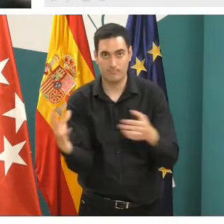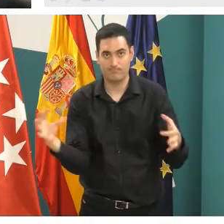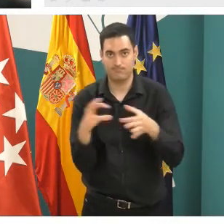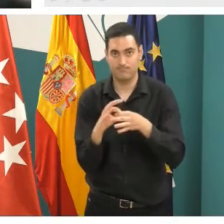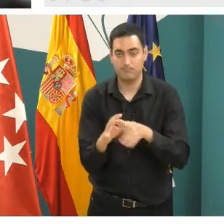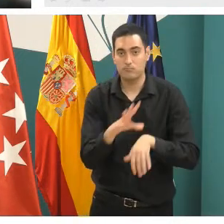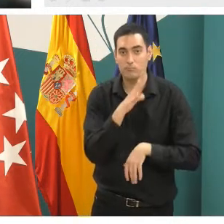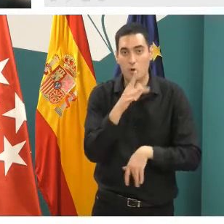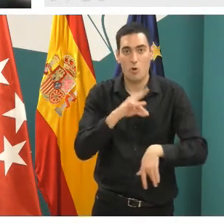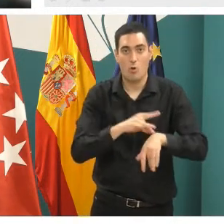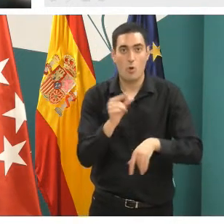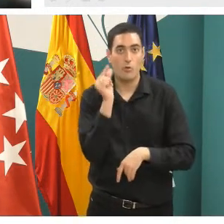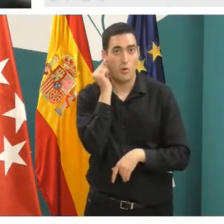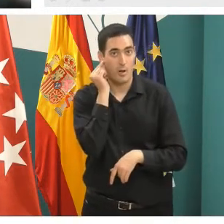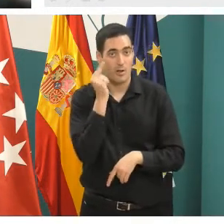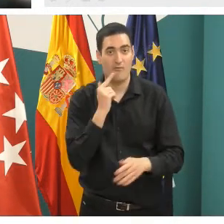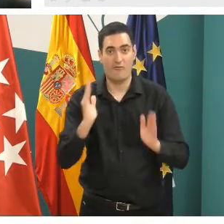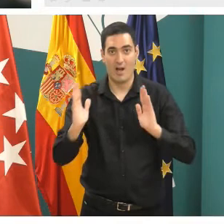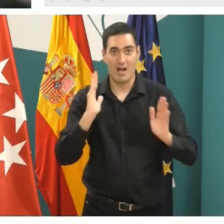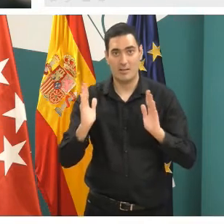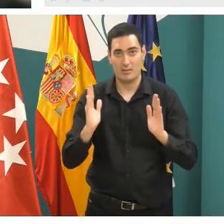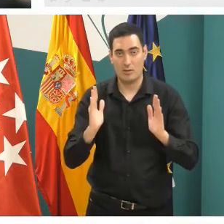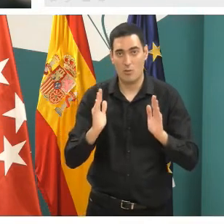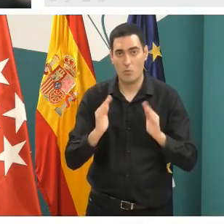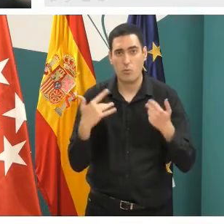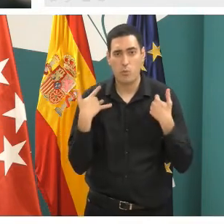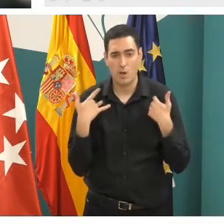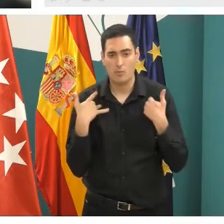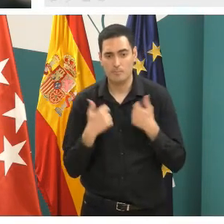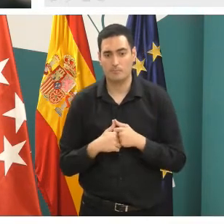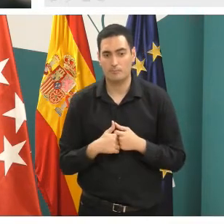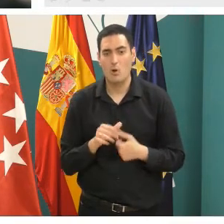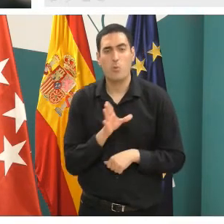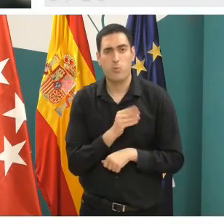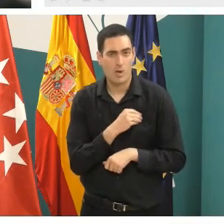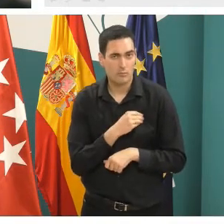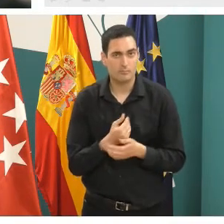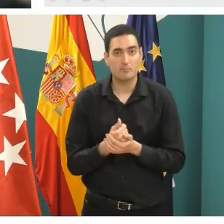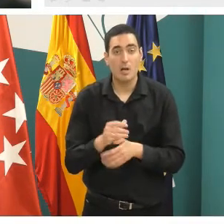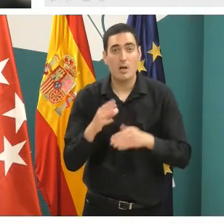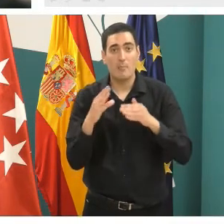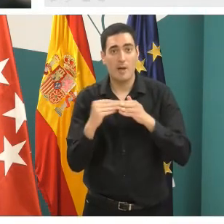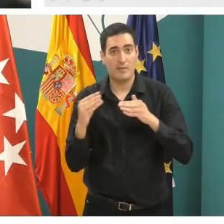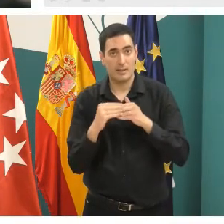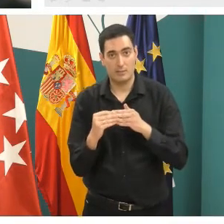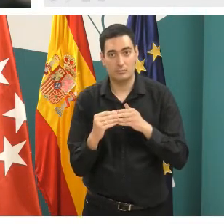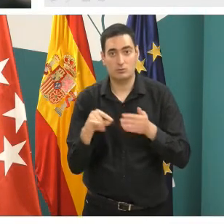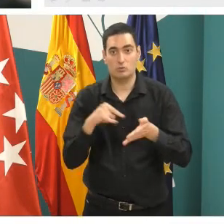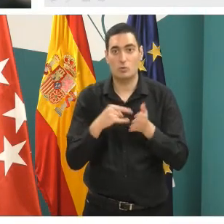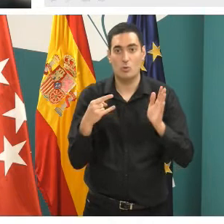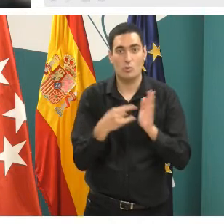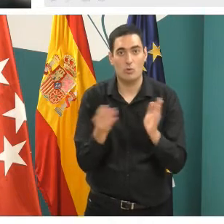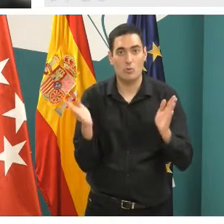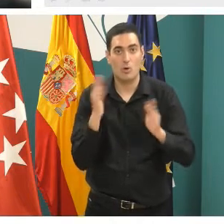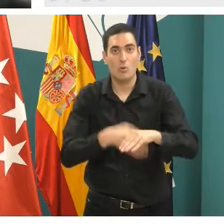doctora Kubler-Ross en las fases del duelo, estas son las fases por las que nuestros pacientes sin solución de